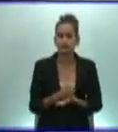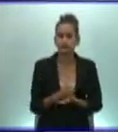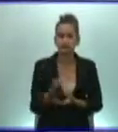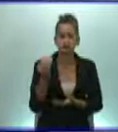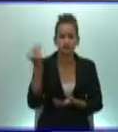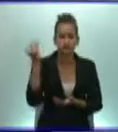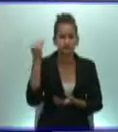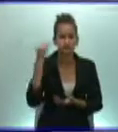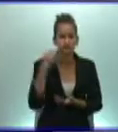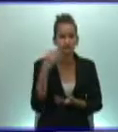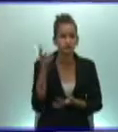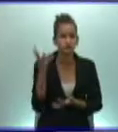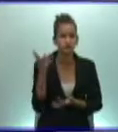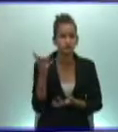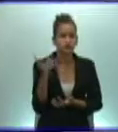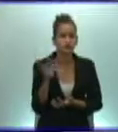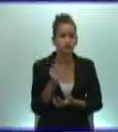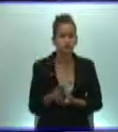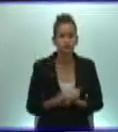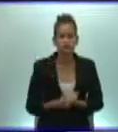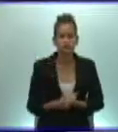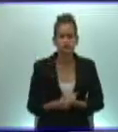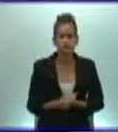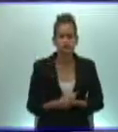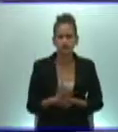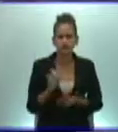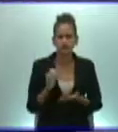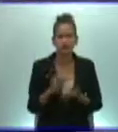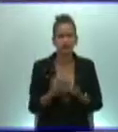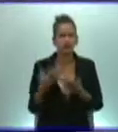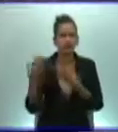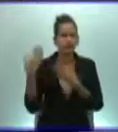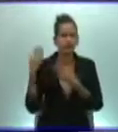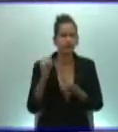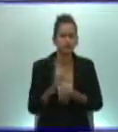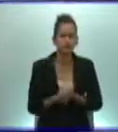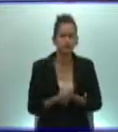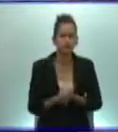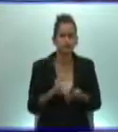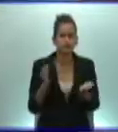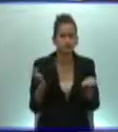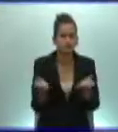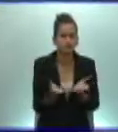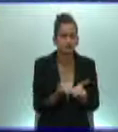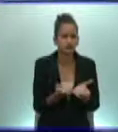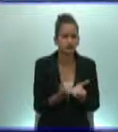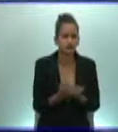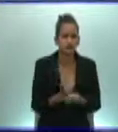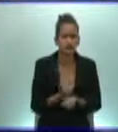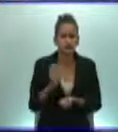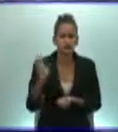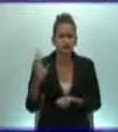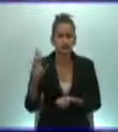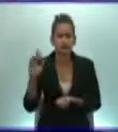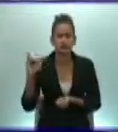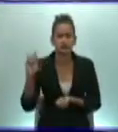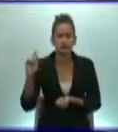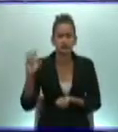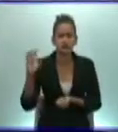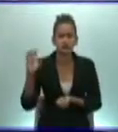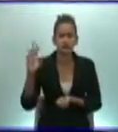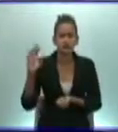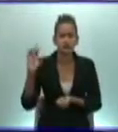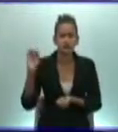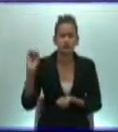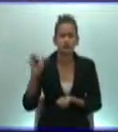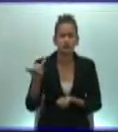saberes matemáticos. En encuentros anteriores hemos estado trabajando los criterios de igualdad de triángulo.